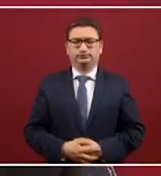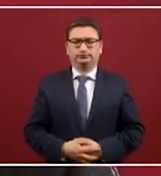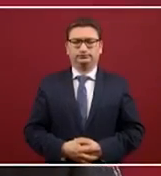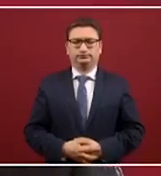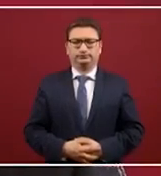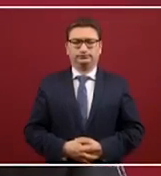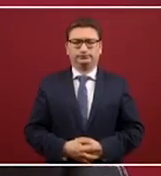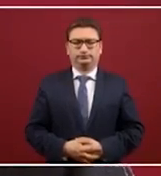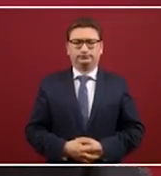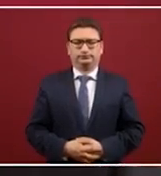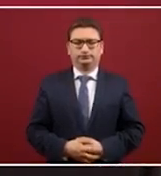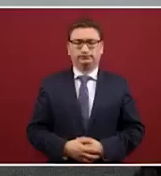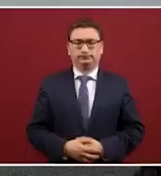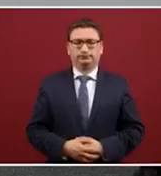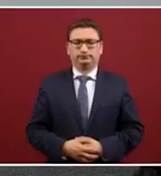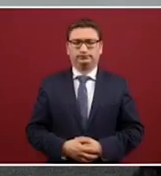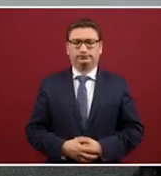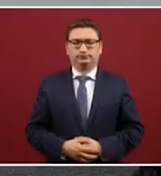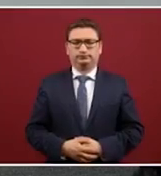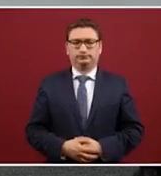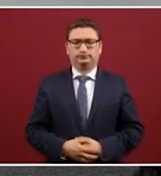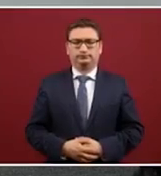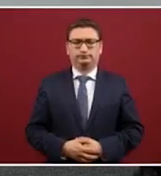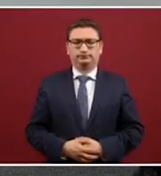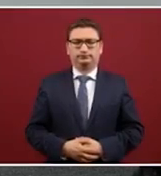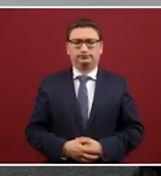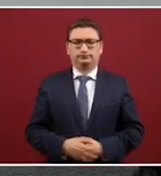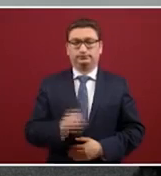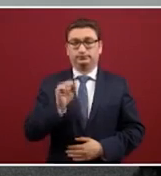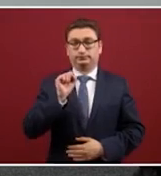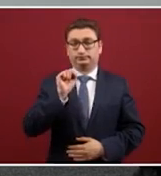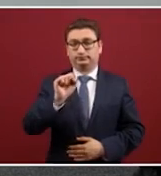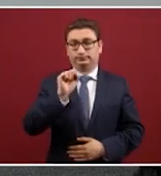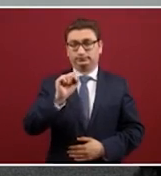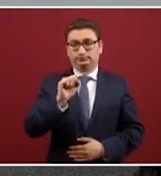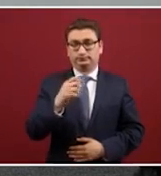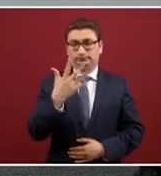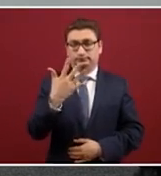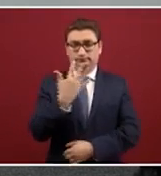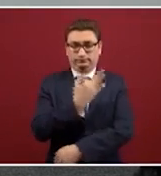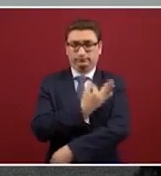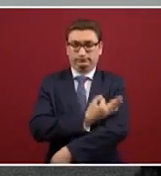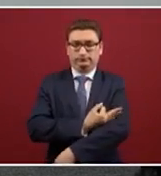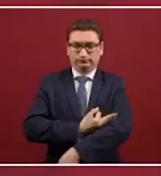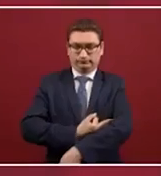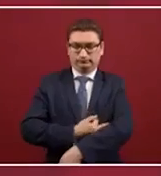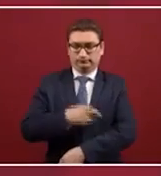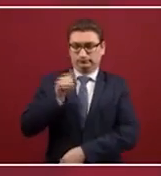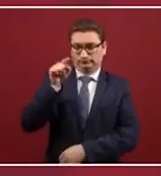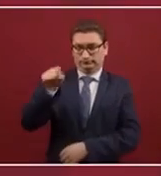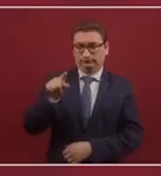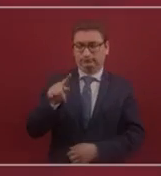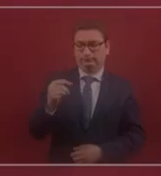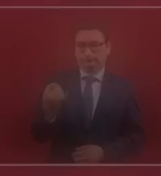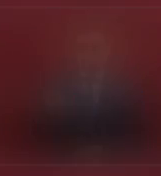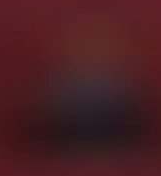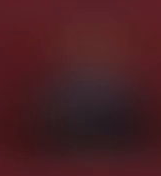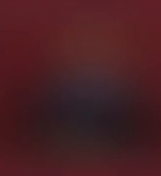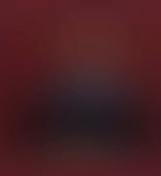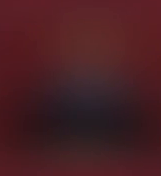el sábado próximo a las 5 de la tarde en tijuana